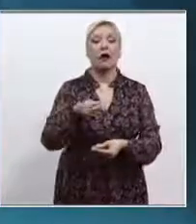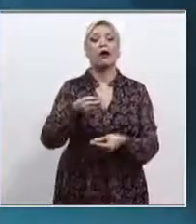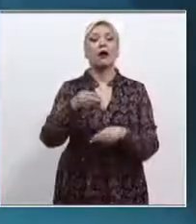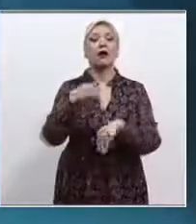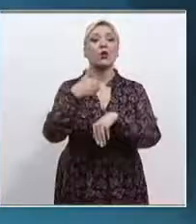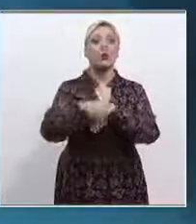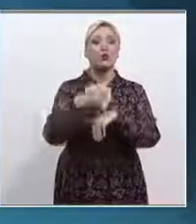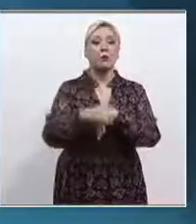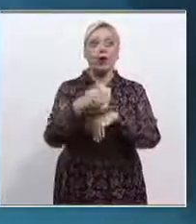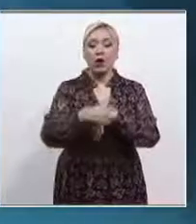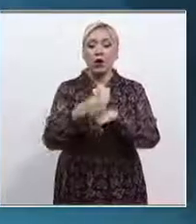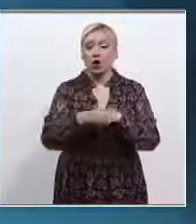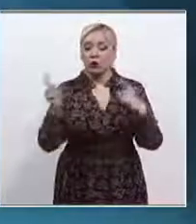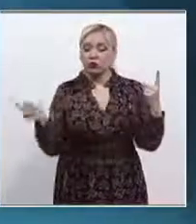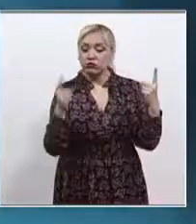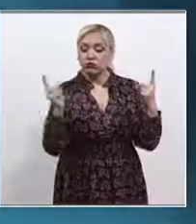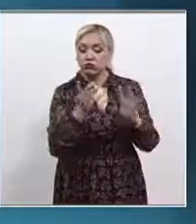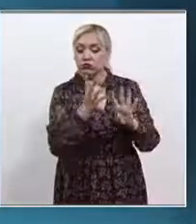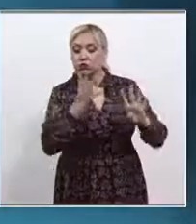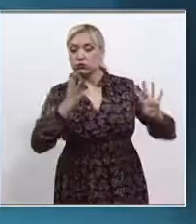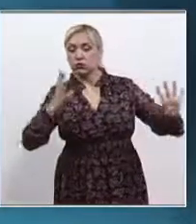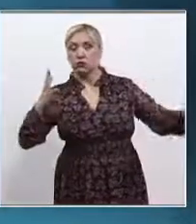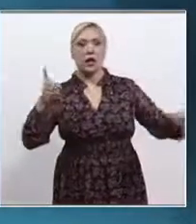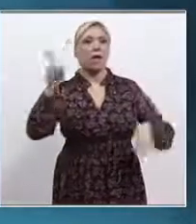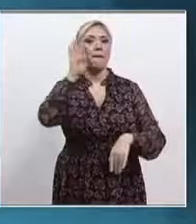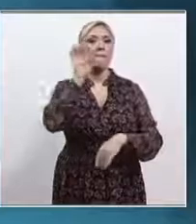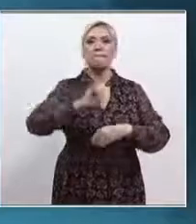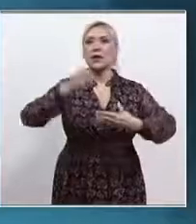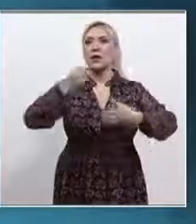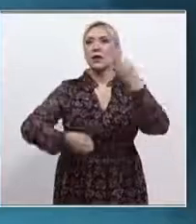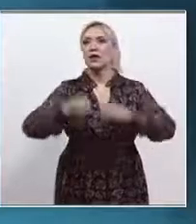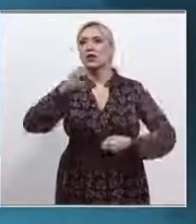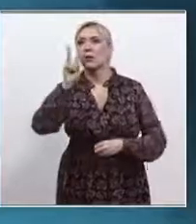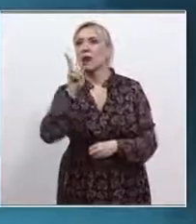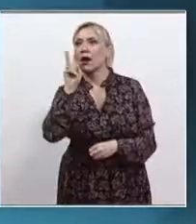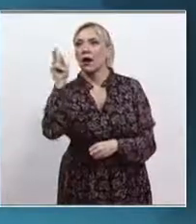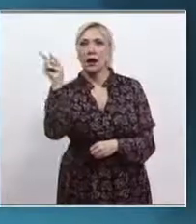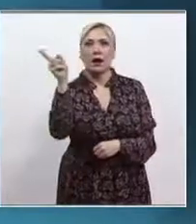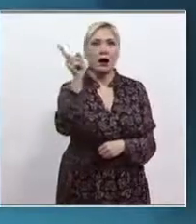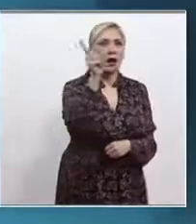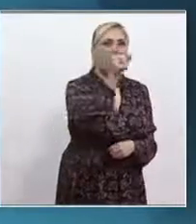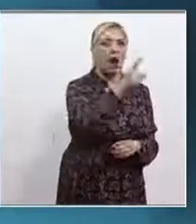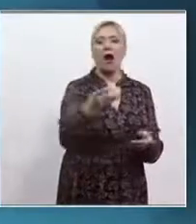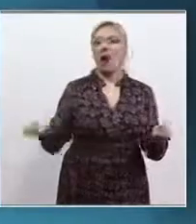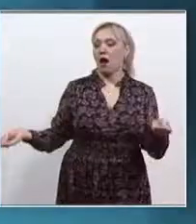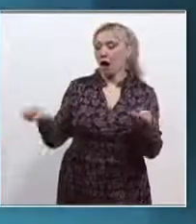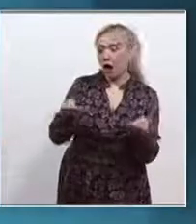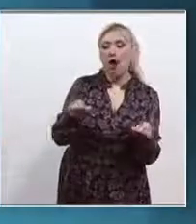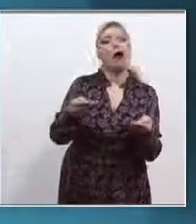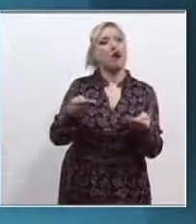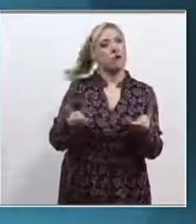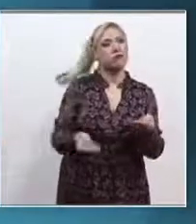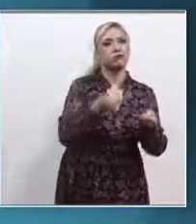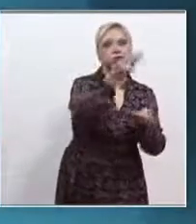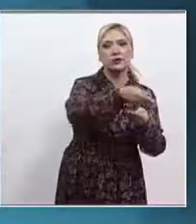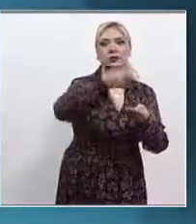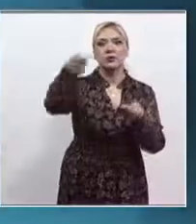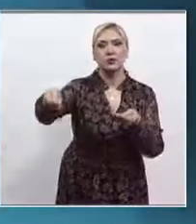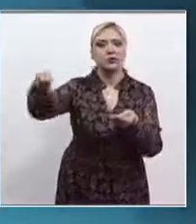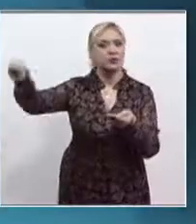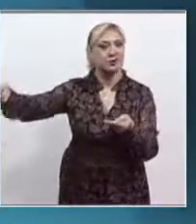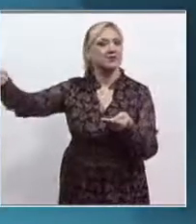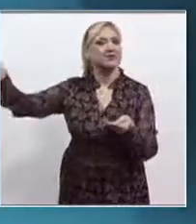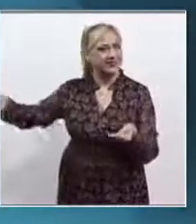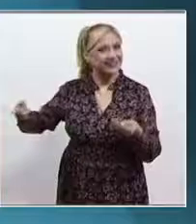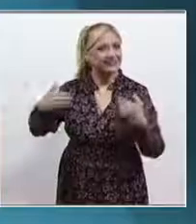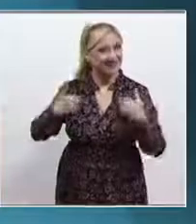antigüedad de designación en el cargo de cada ministra o ministro y conforme llega cada tipo de asunto. En el caso de controversias constitucionales